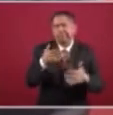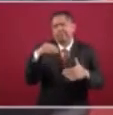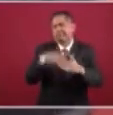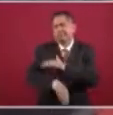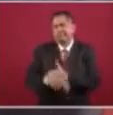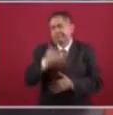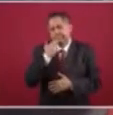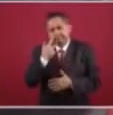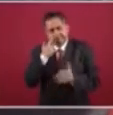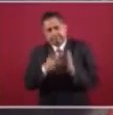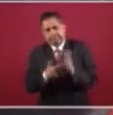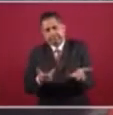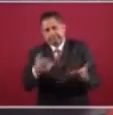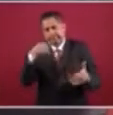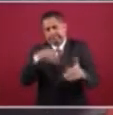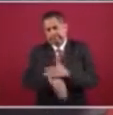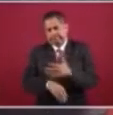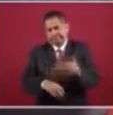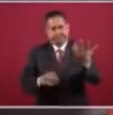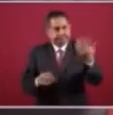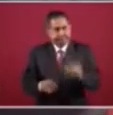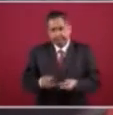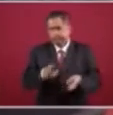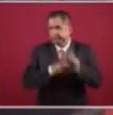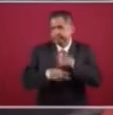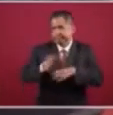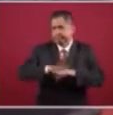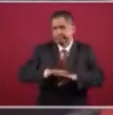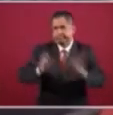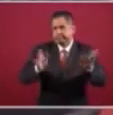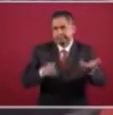y nada más produjo